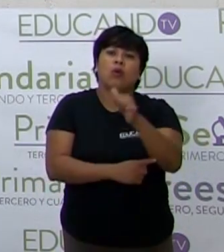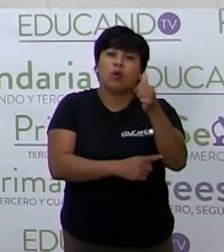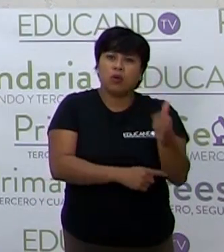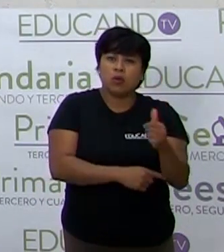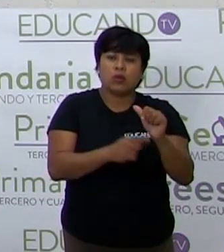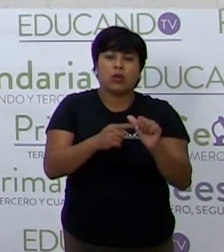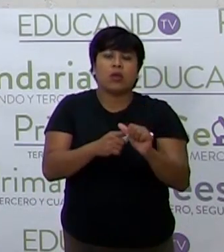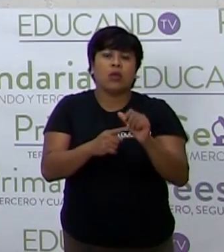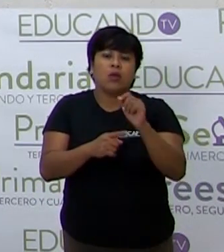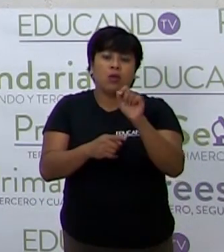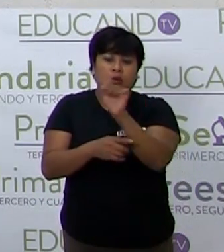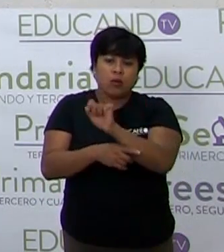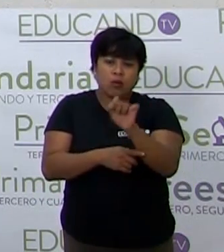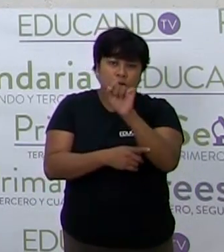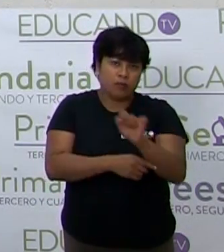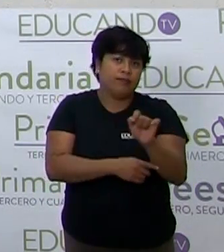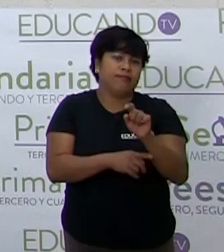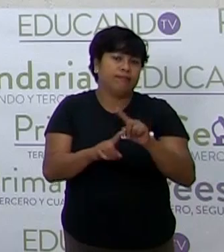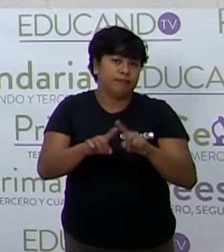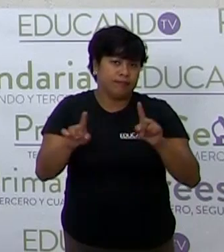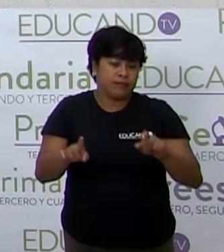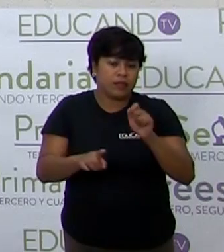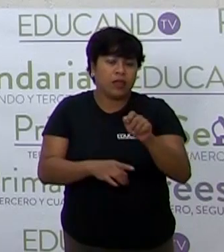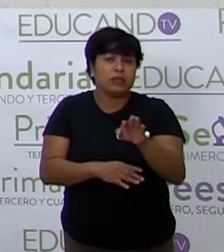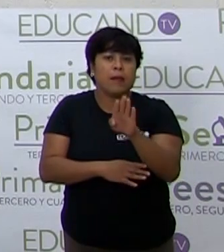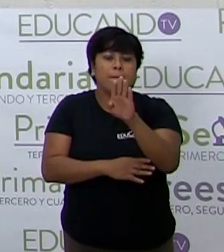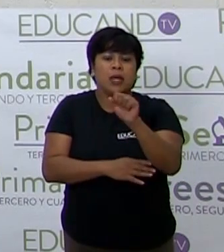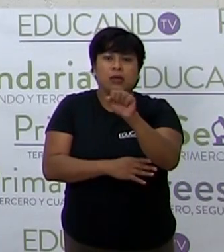otro dato, que es la base.